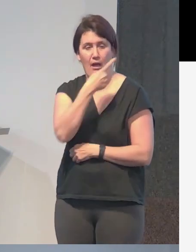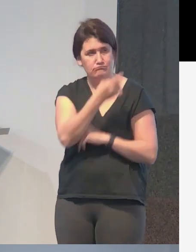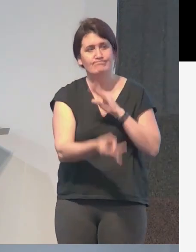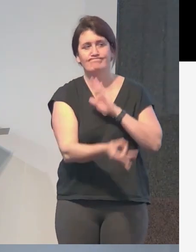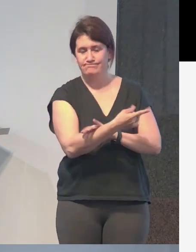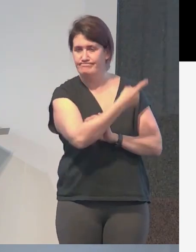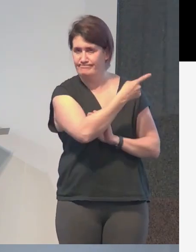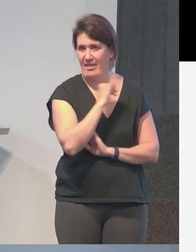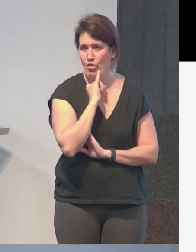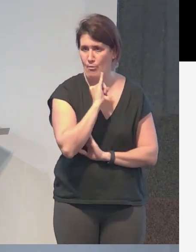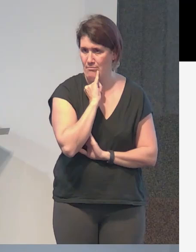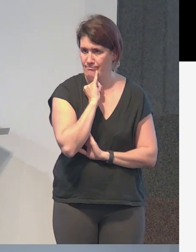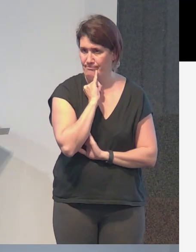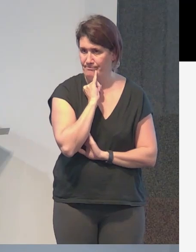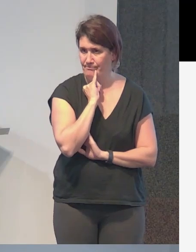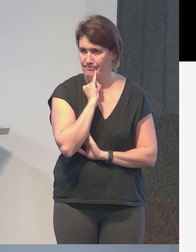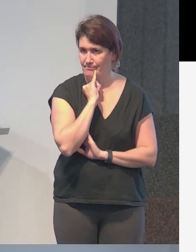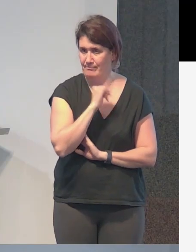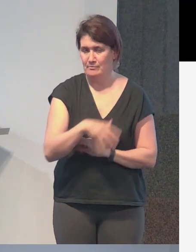ahí.